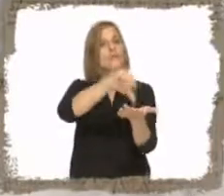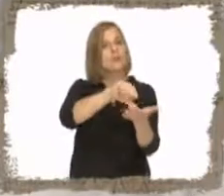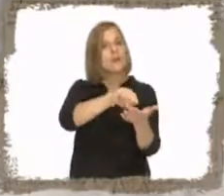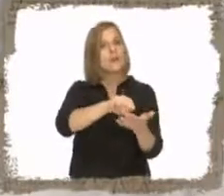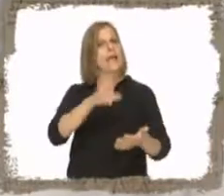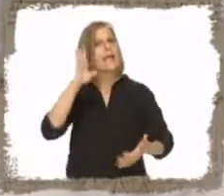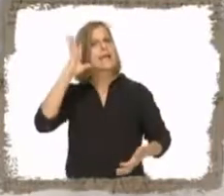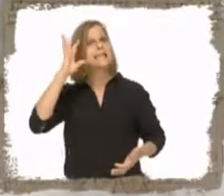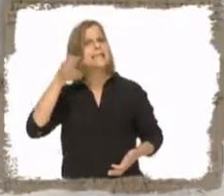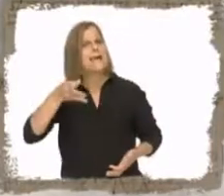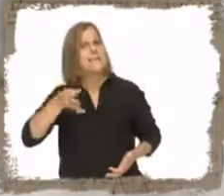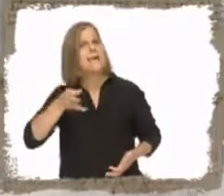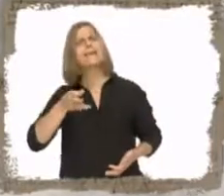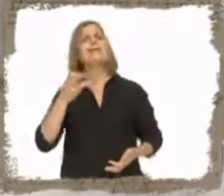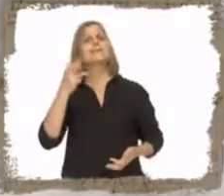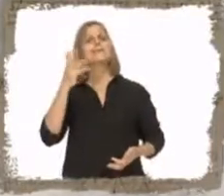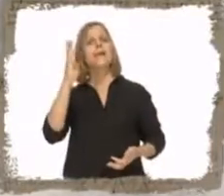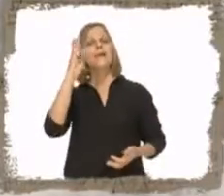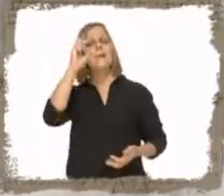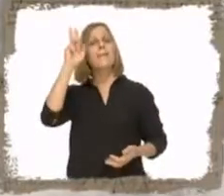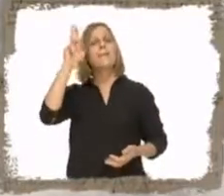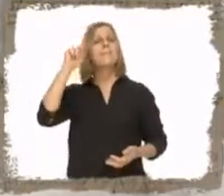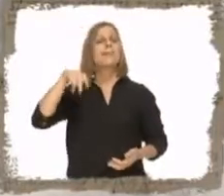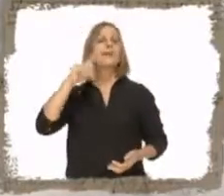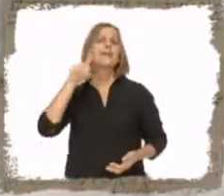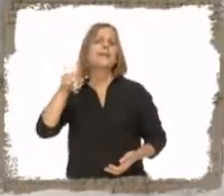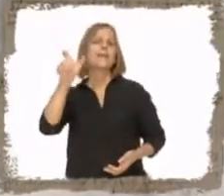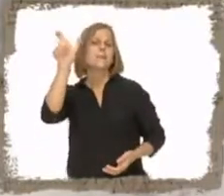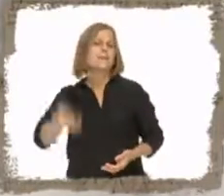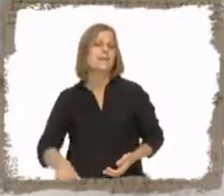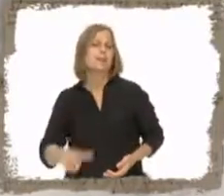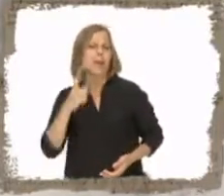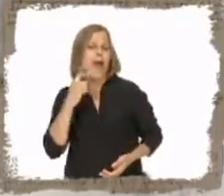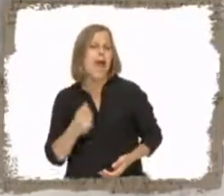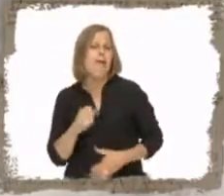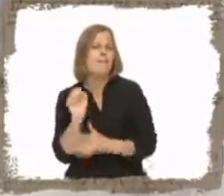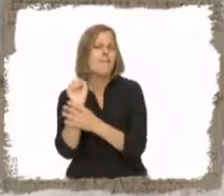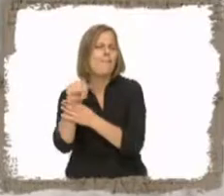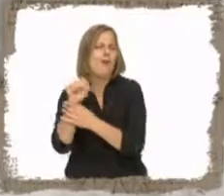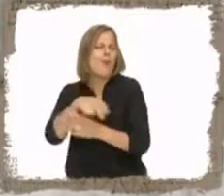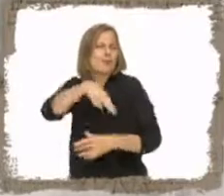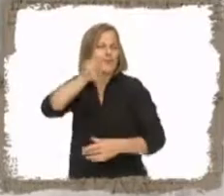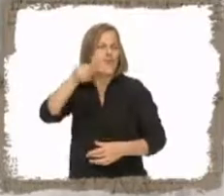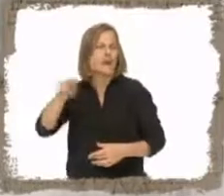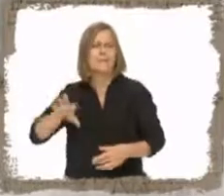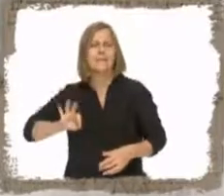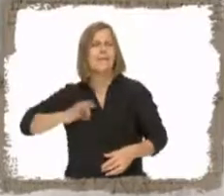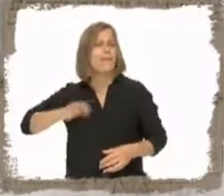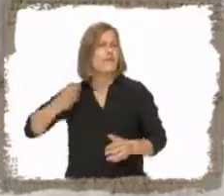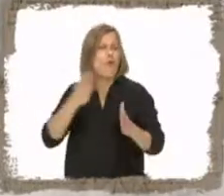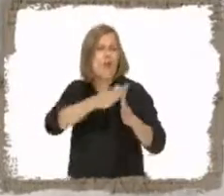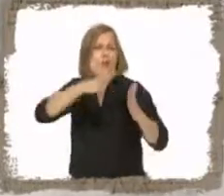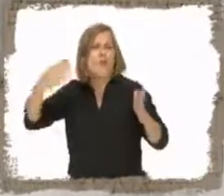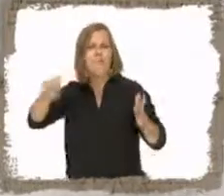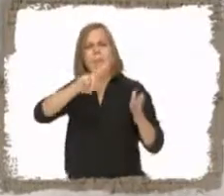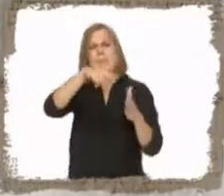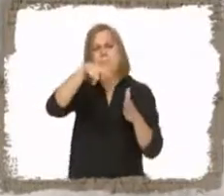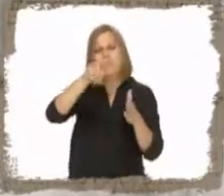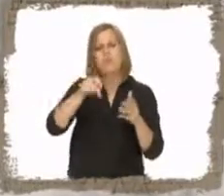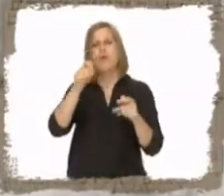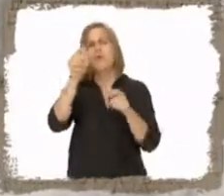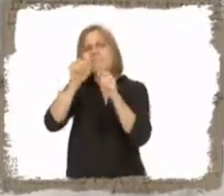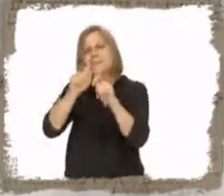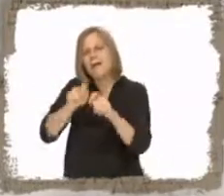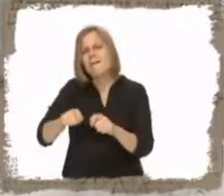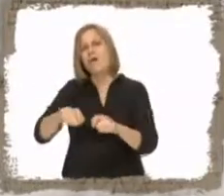Rosario. ¿Sabías que Antonio Berni nació en mi ciudad y fue un gran artista argentino? Él dedicó su vida al arte como